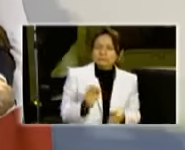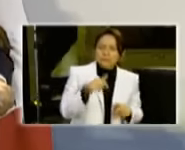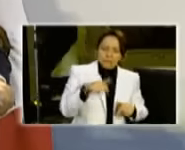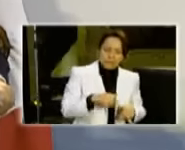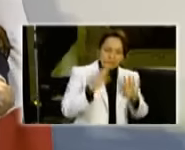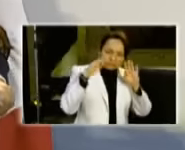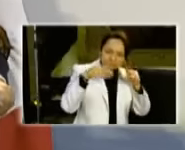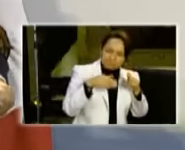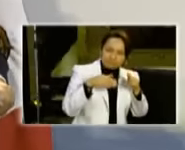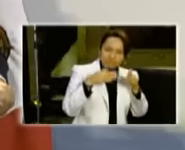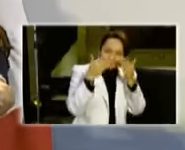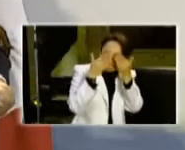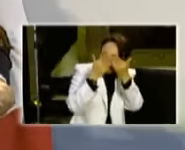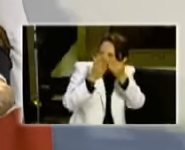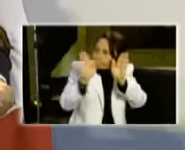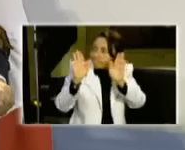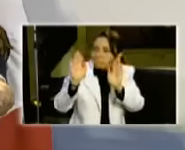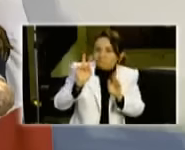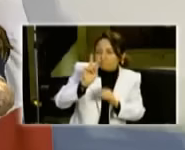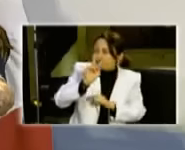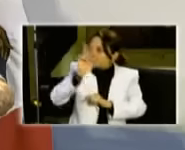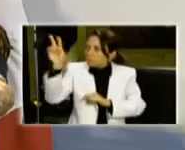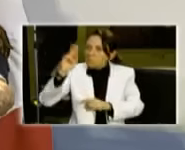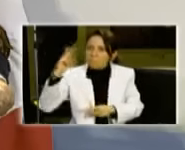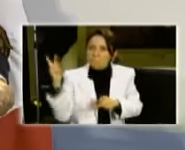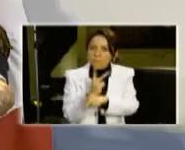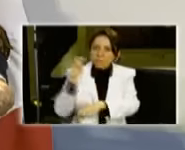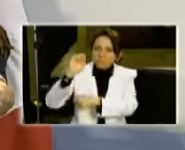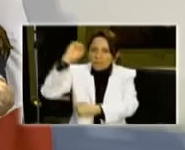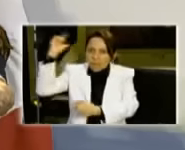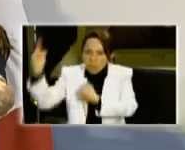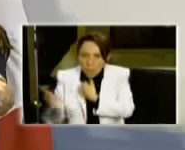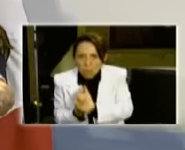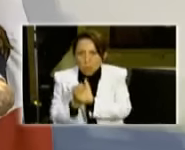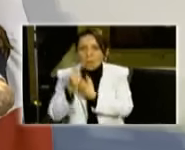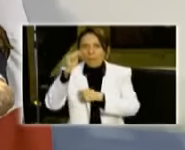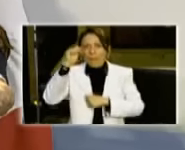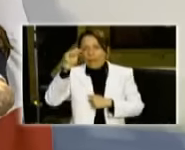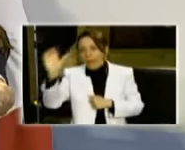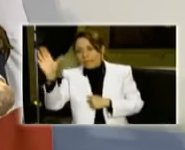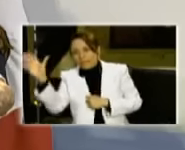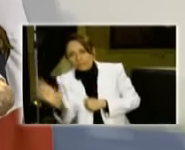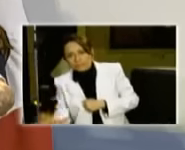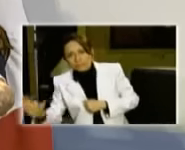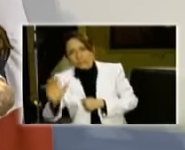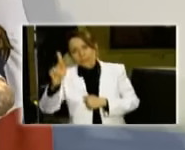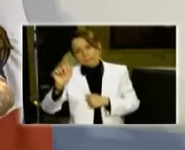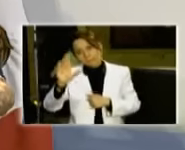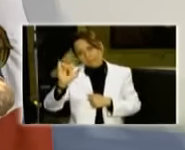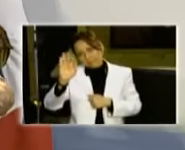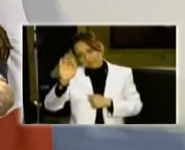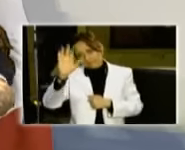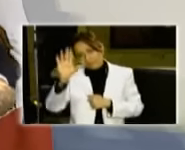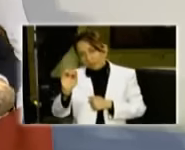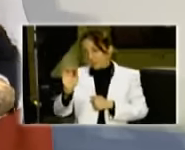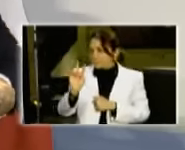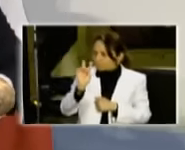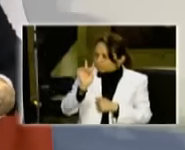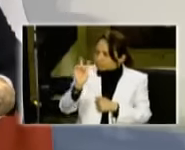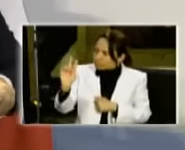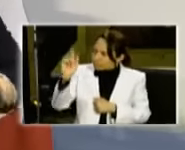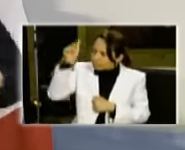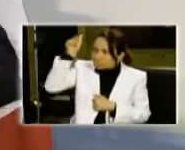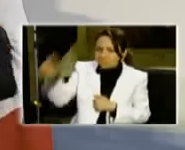hacia Europa, que ha sido mencionada tantas veces en los últimos meses, es la gran novedad, pero no debe